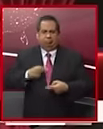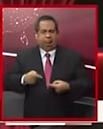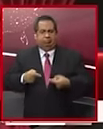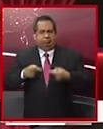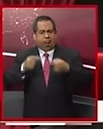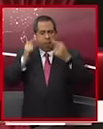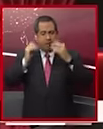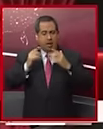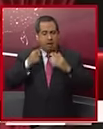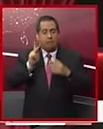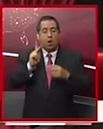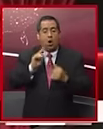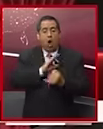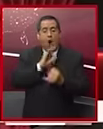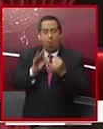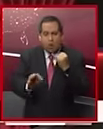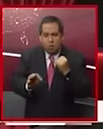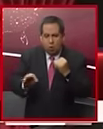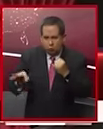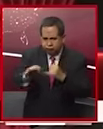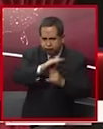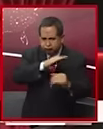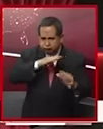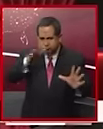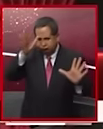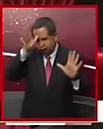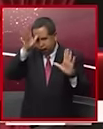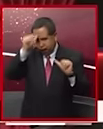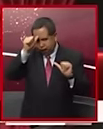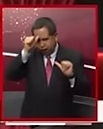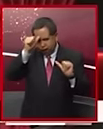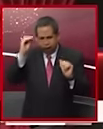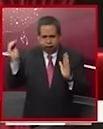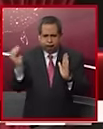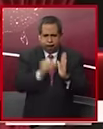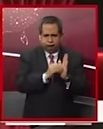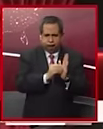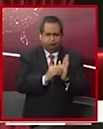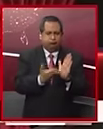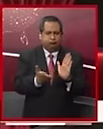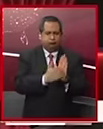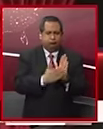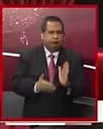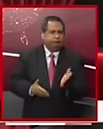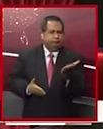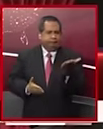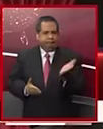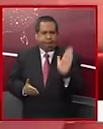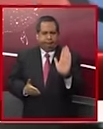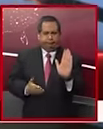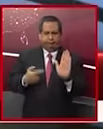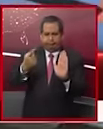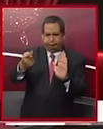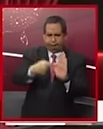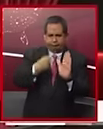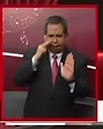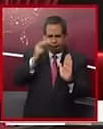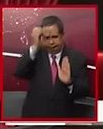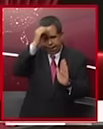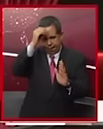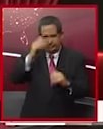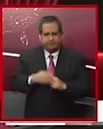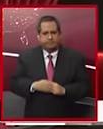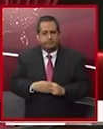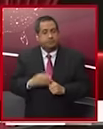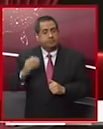lográndose al final un consenso que se materializa en el documento que hoy se pone a su consideración. Hace